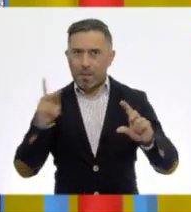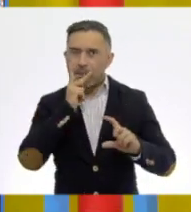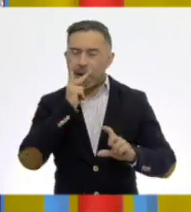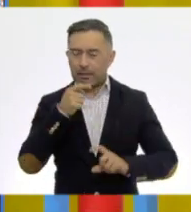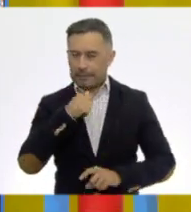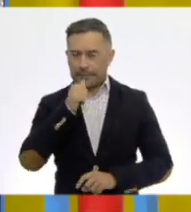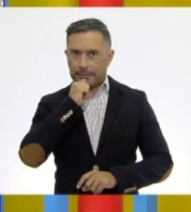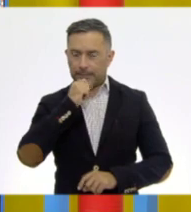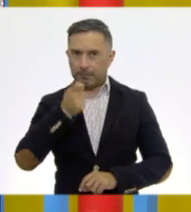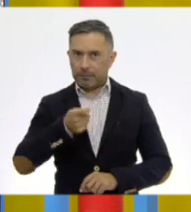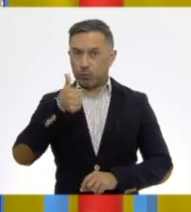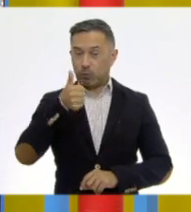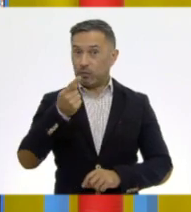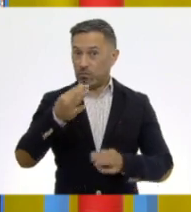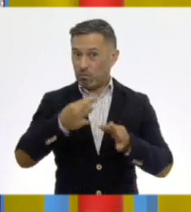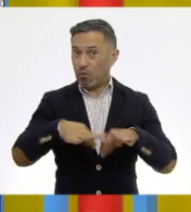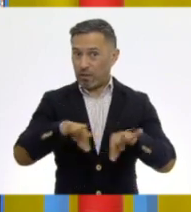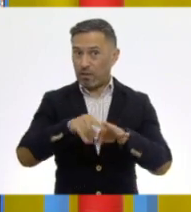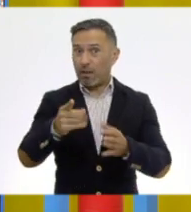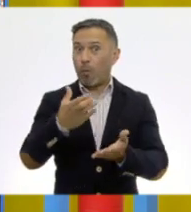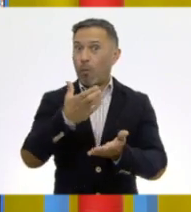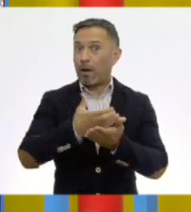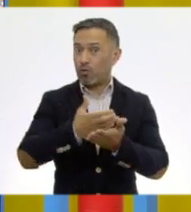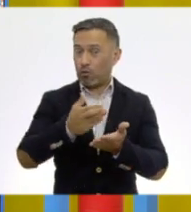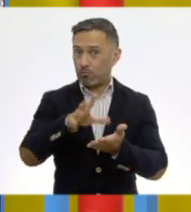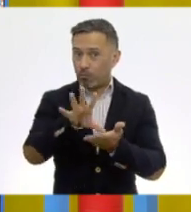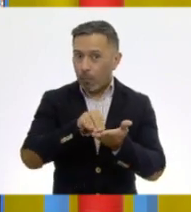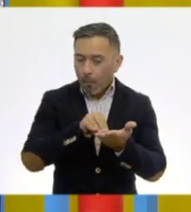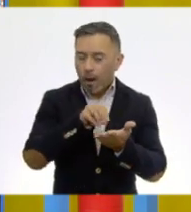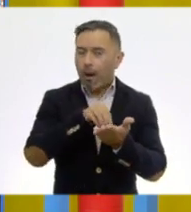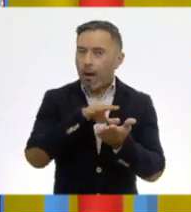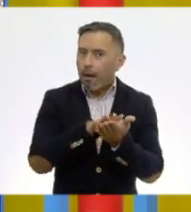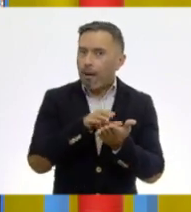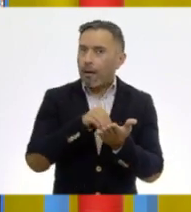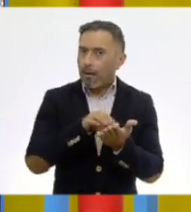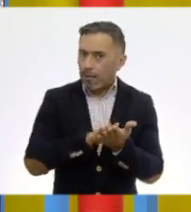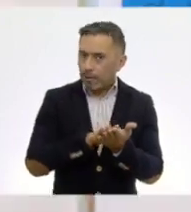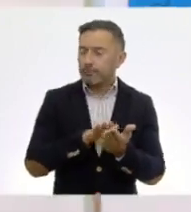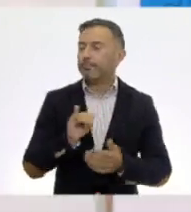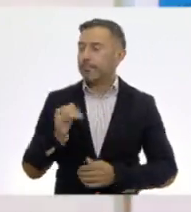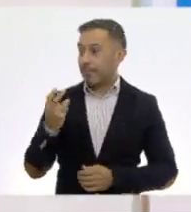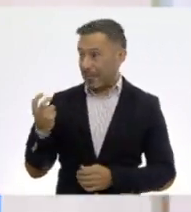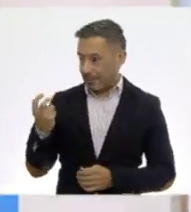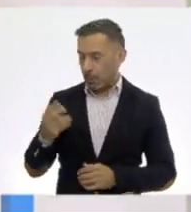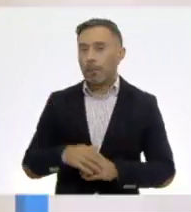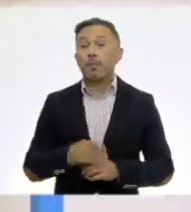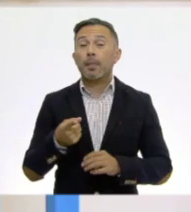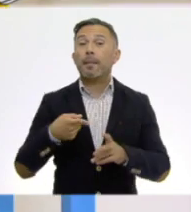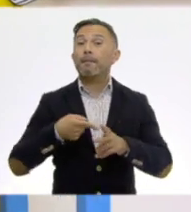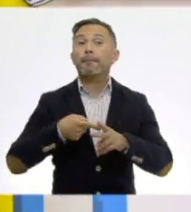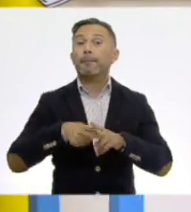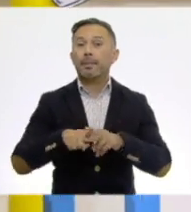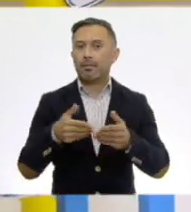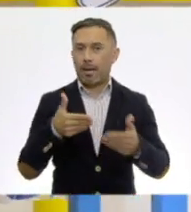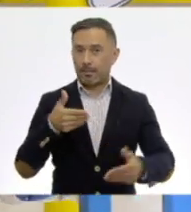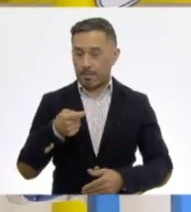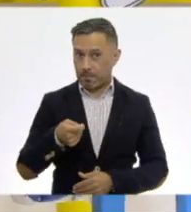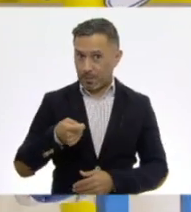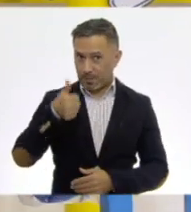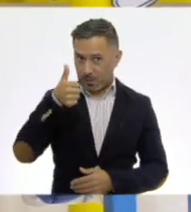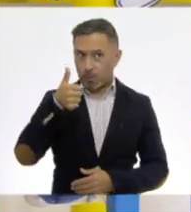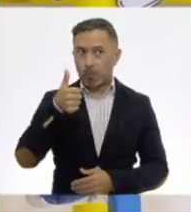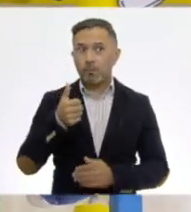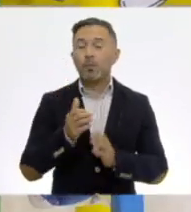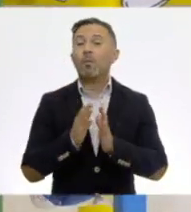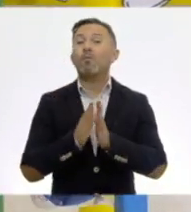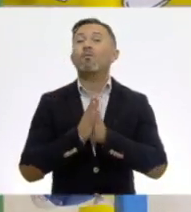es importante tener una libreta de anotaciones para que vayan tomando nota. Así es, pero antes de empezar, vamos a pedirles que